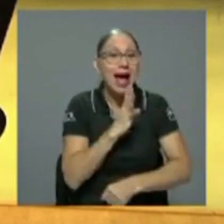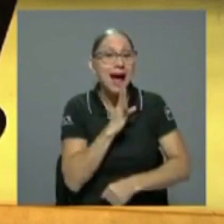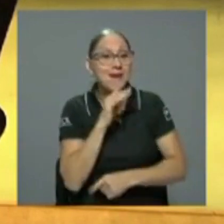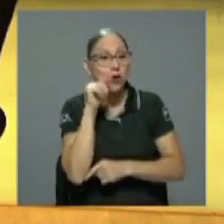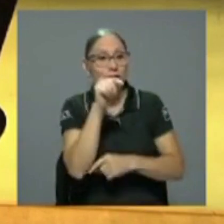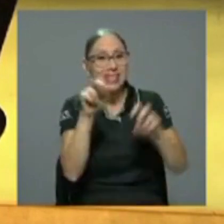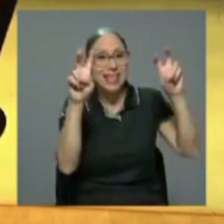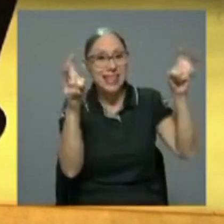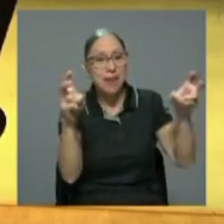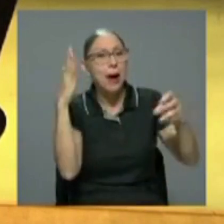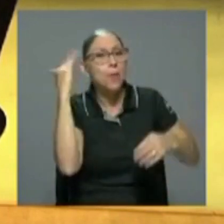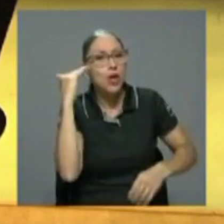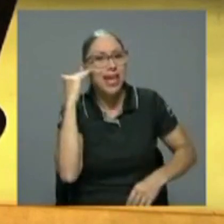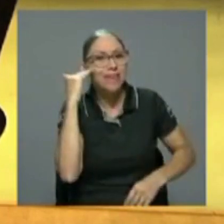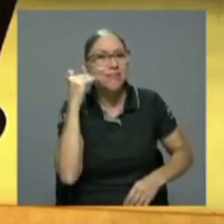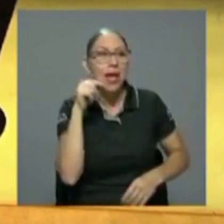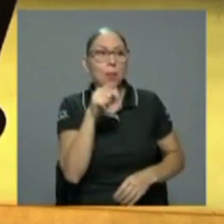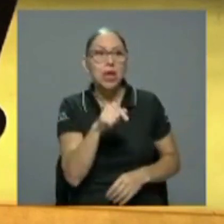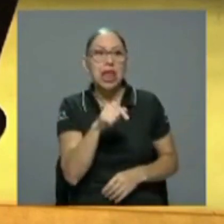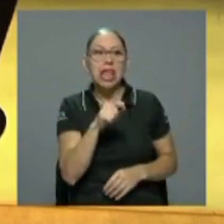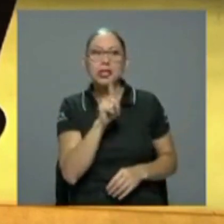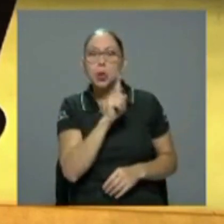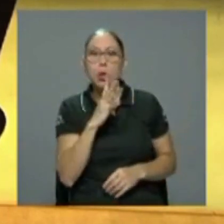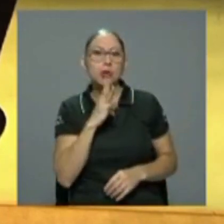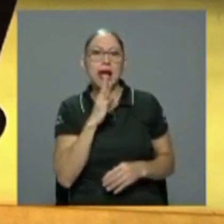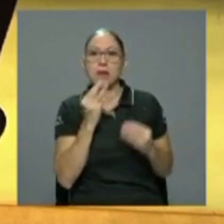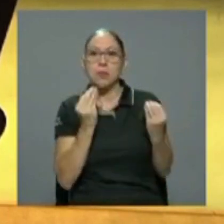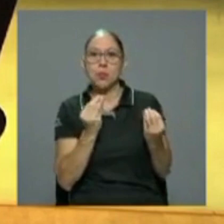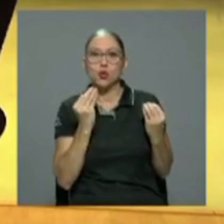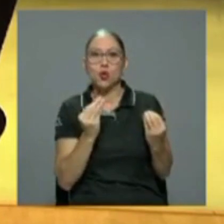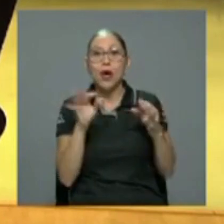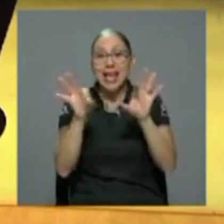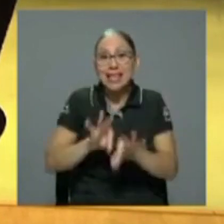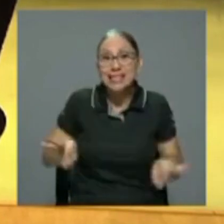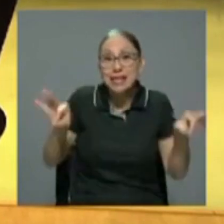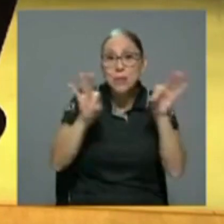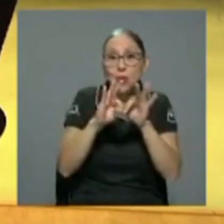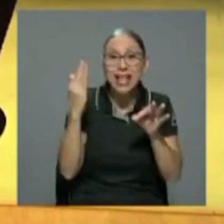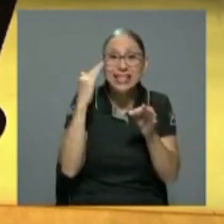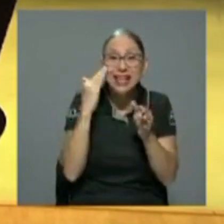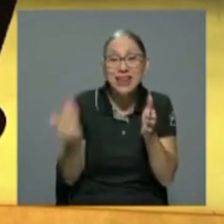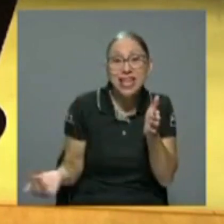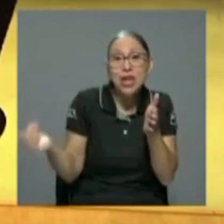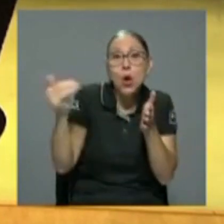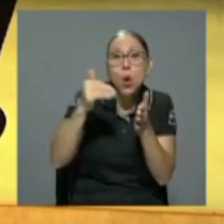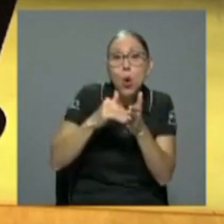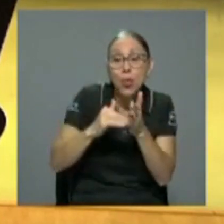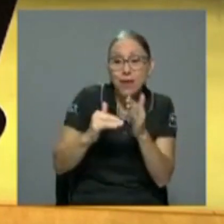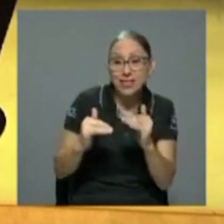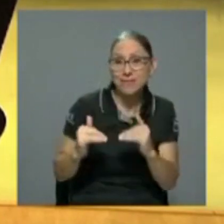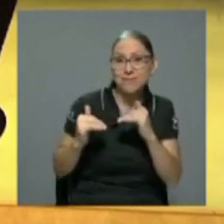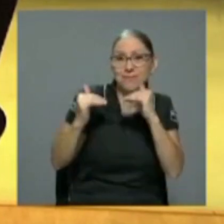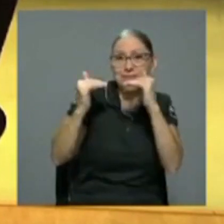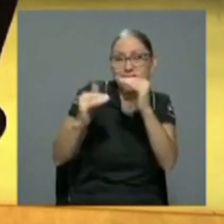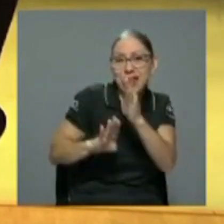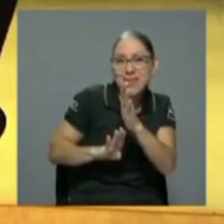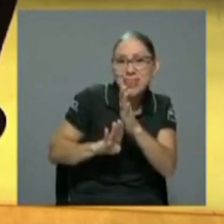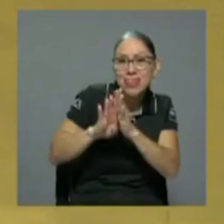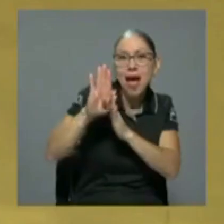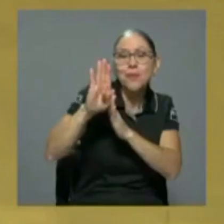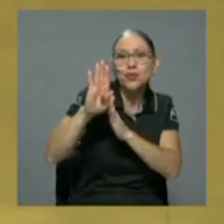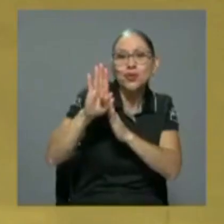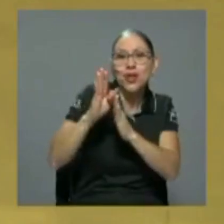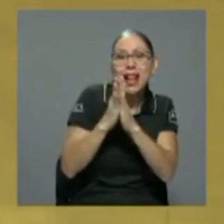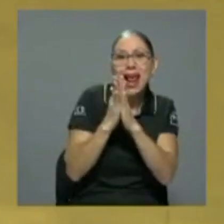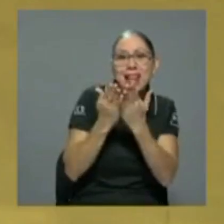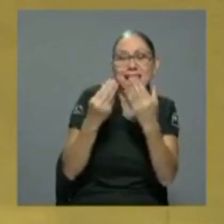se habla mucho y es importante saber que levantamos la librería en números, en ventas. Con la ayuda de la Rectoría